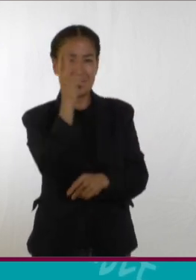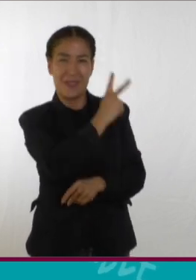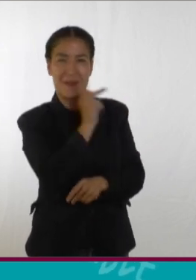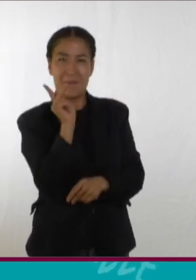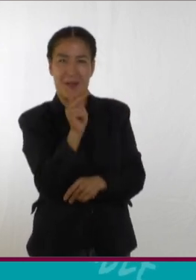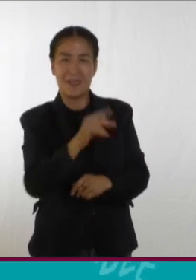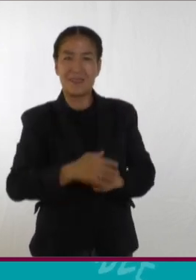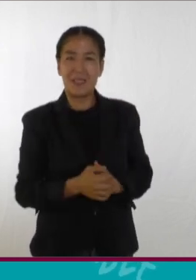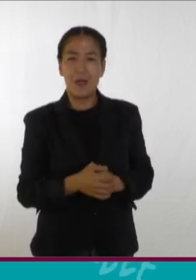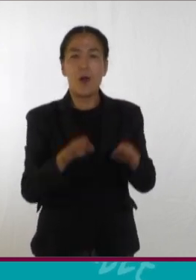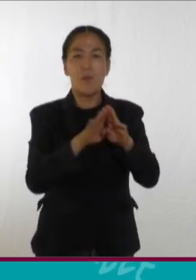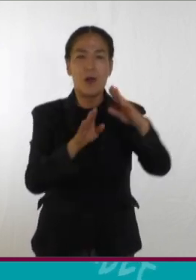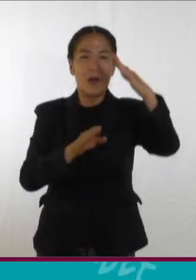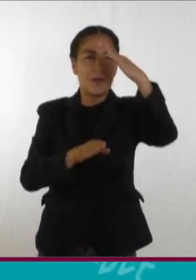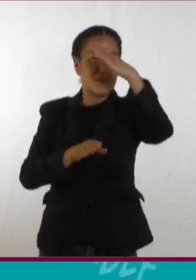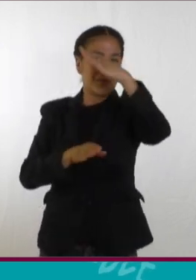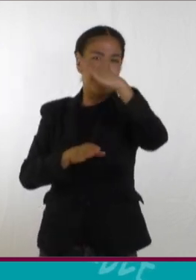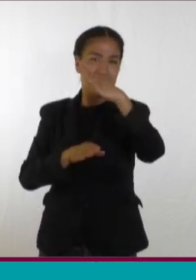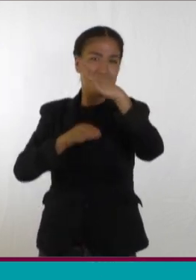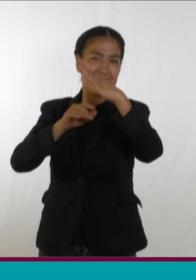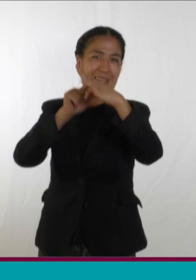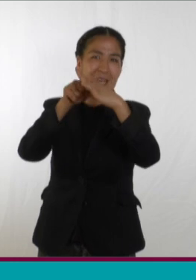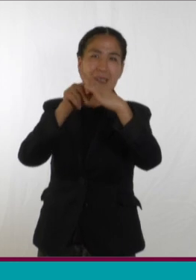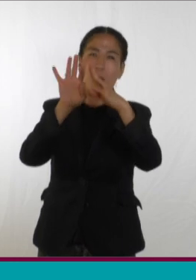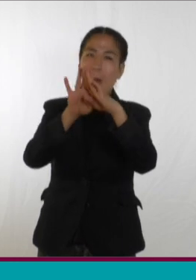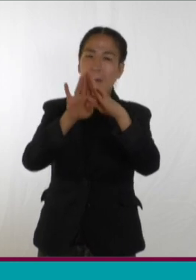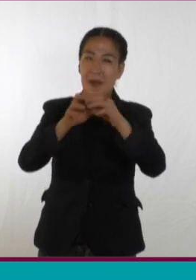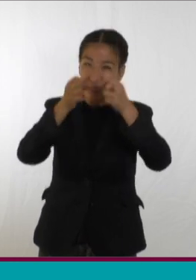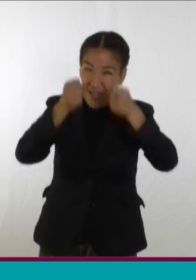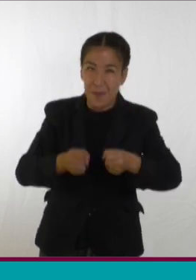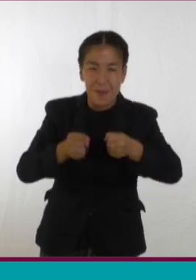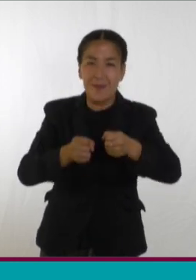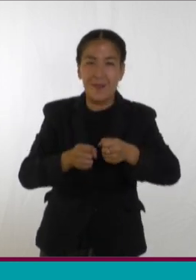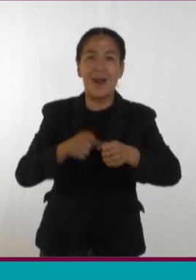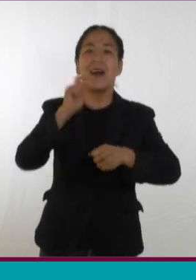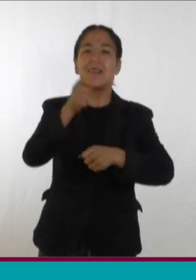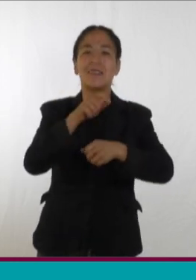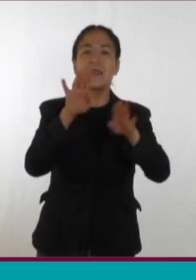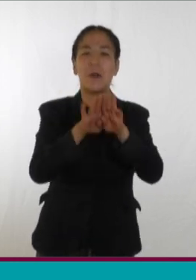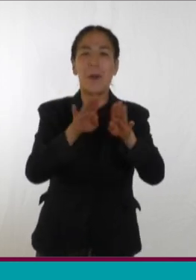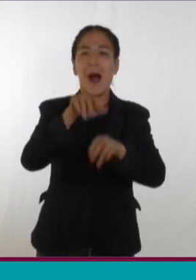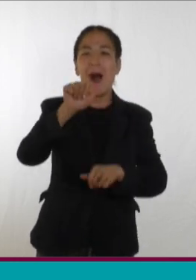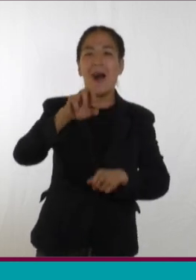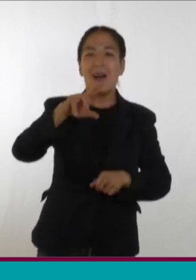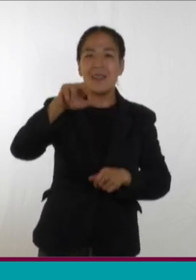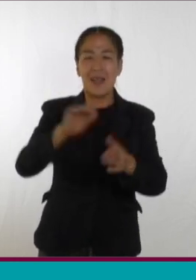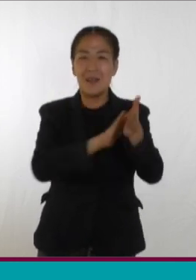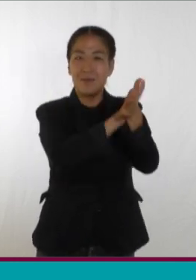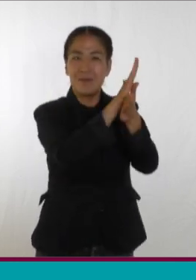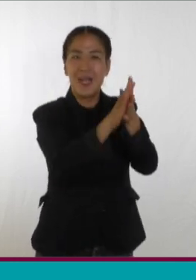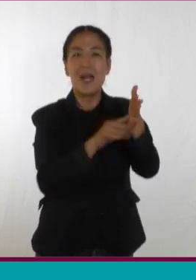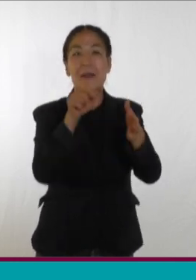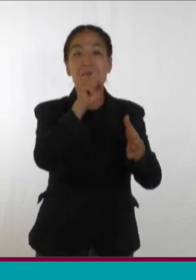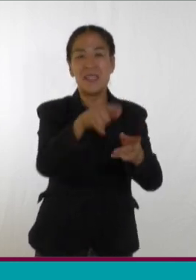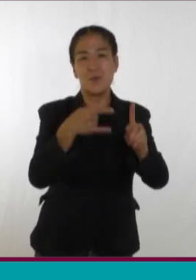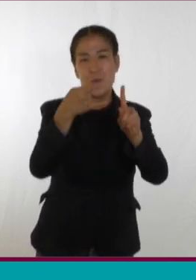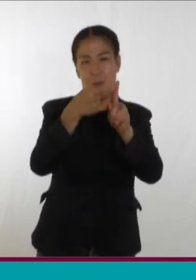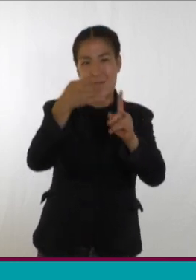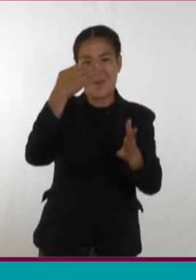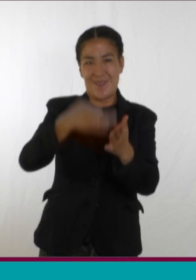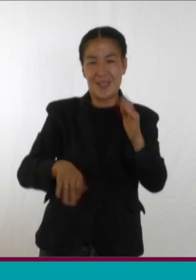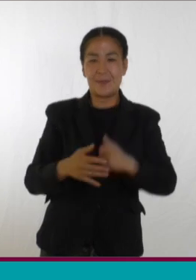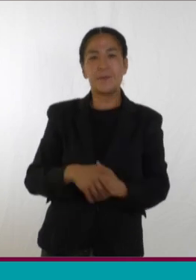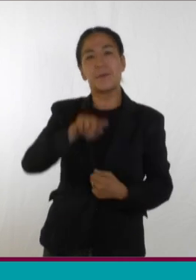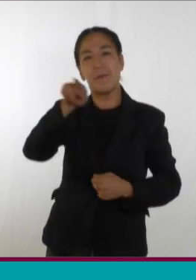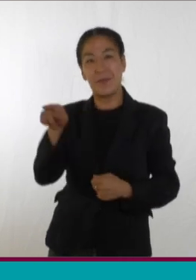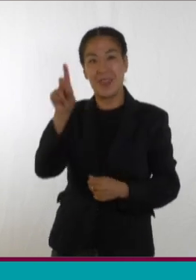debido a que para el ojo humano esta ligera inclinación es imperceptible. y esa variación corresponde al área del